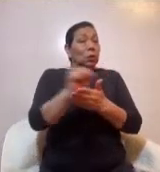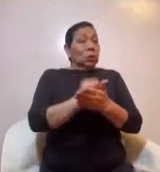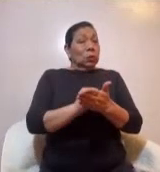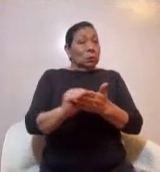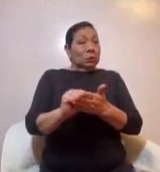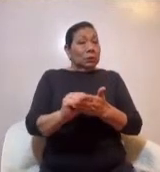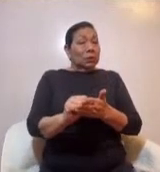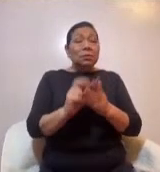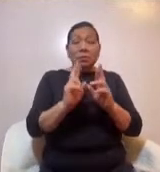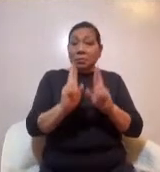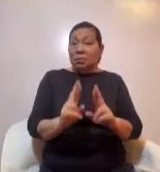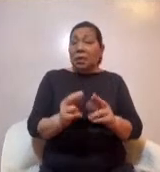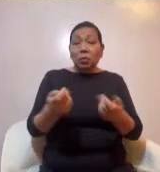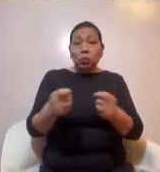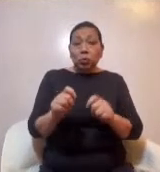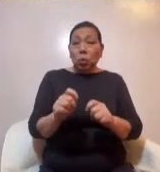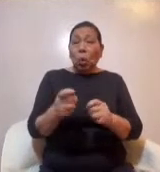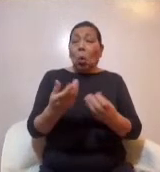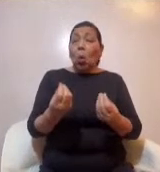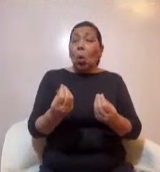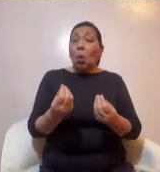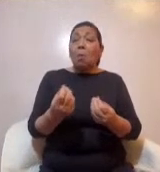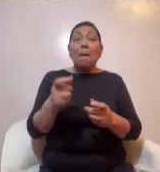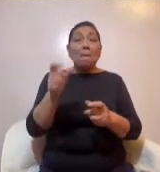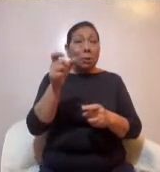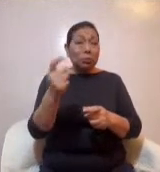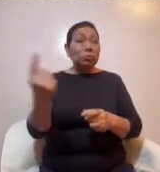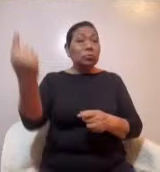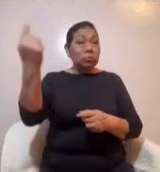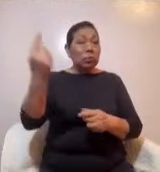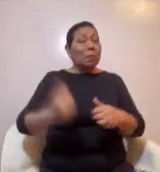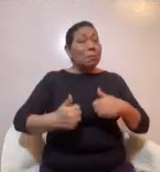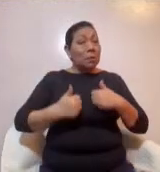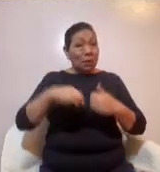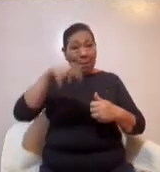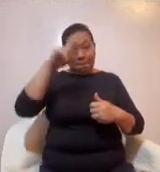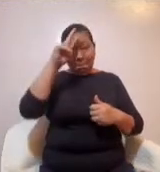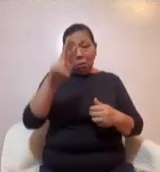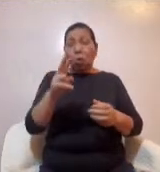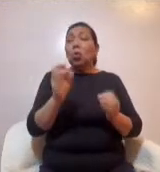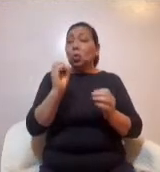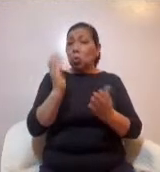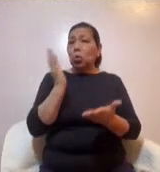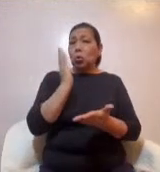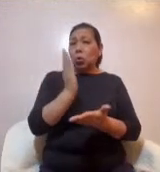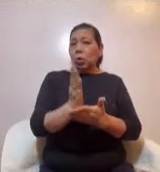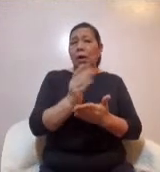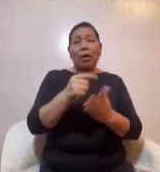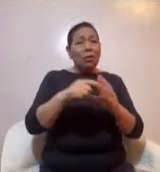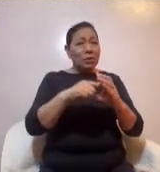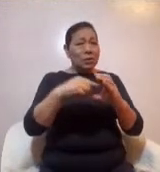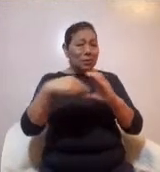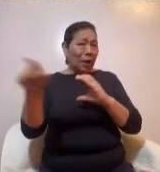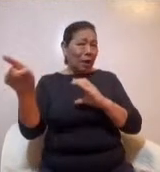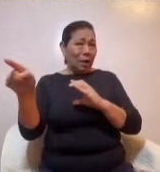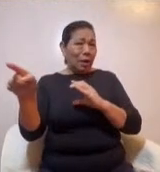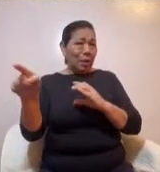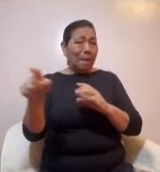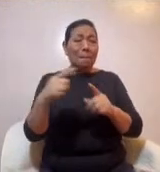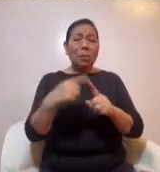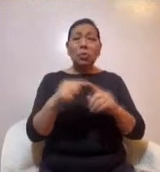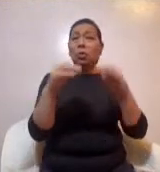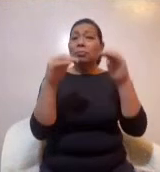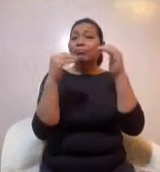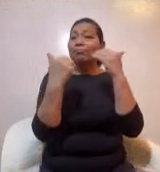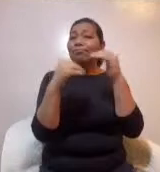la superintendencia que resolvió cancelar su calidad migratoria de residente en el Perú y se le ordenó salir del